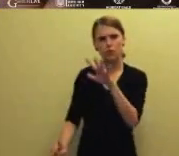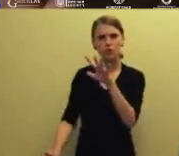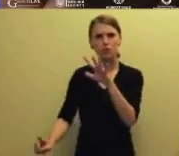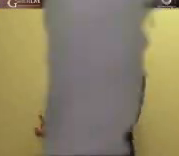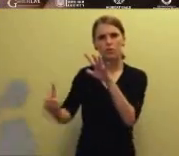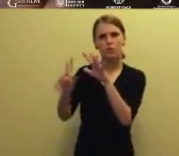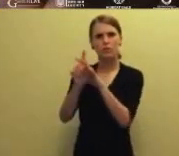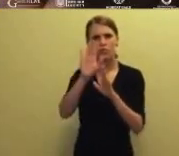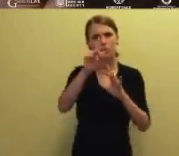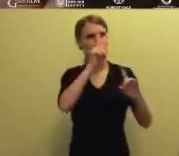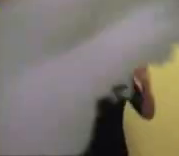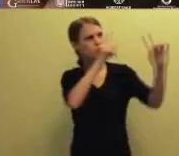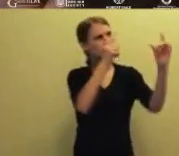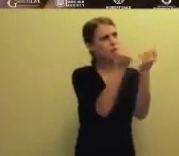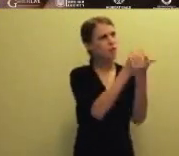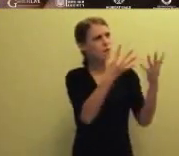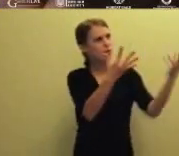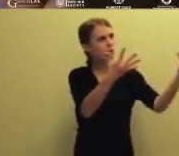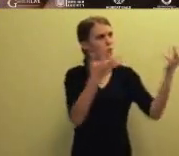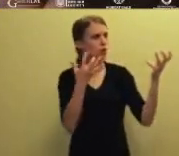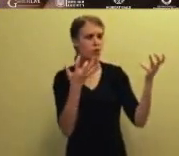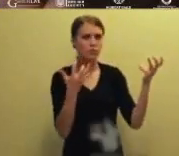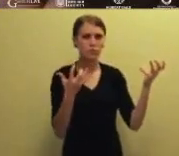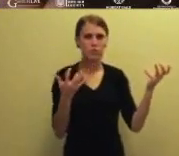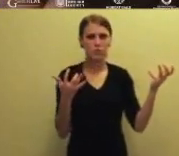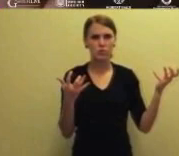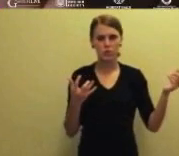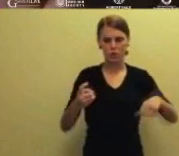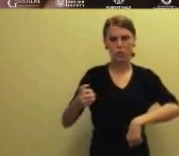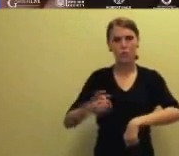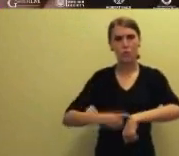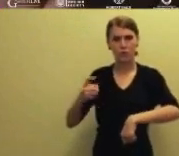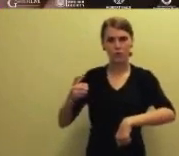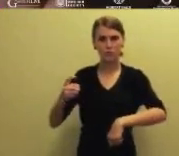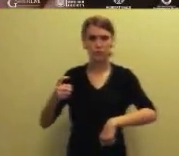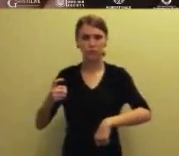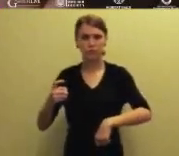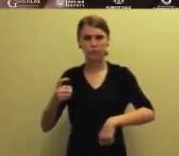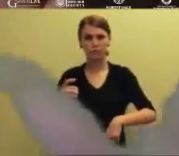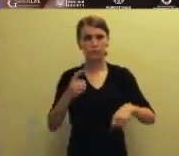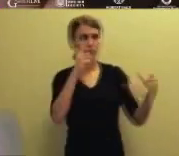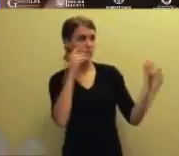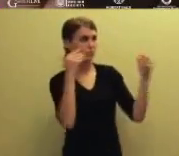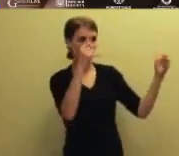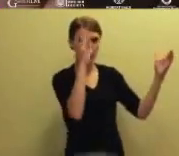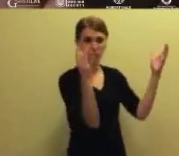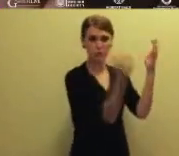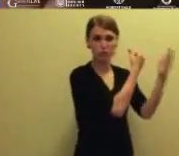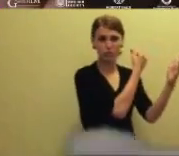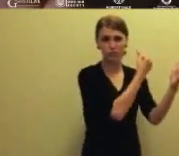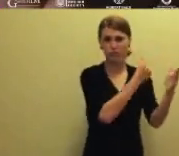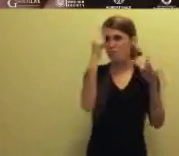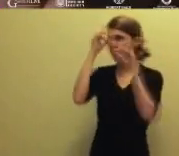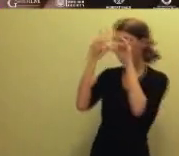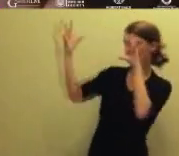técnicamente para encantar a 4 es no se hacen mil filigranas pero que luego no te está costando nada que valga la pena es decir no es una película que volvería a saber pues básicamente